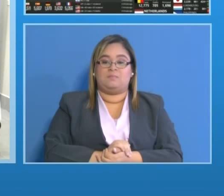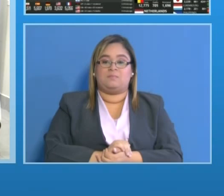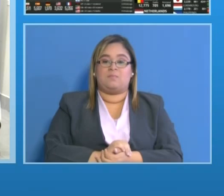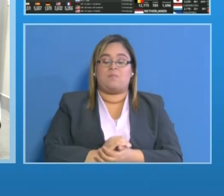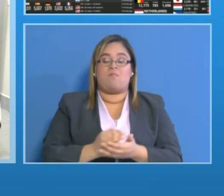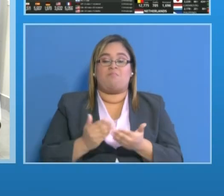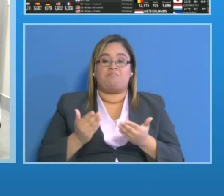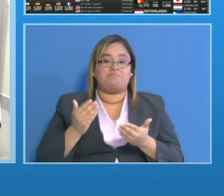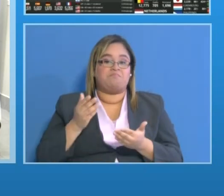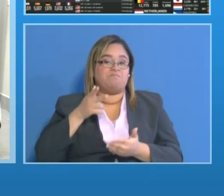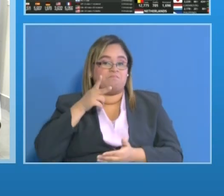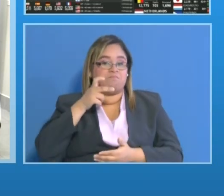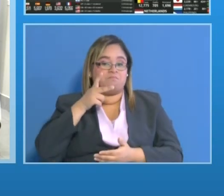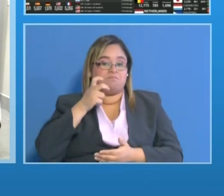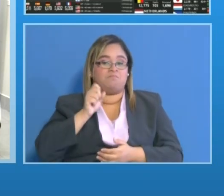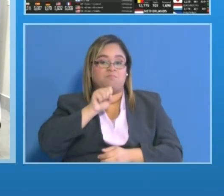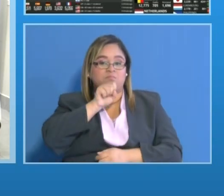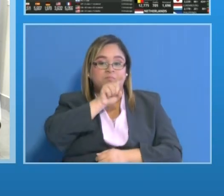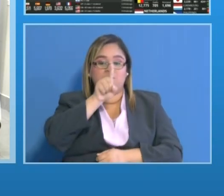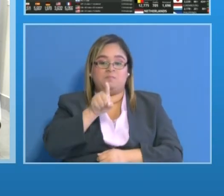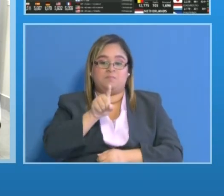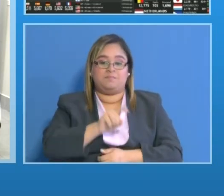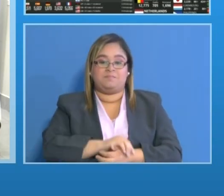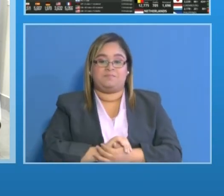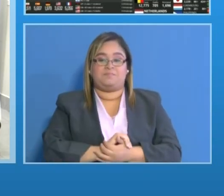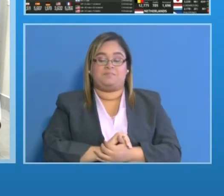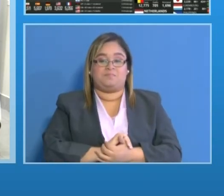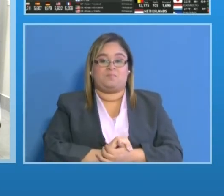Adelante, Heriberto.